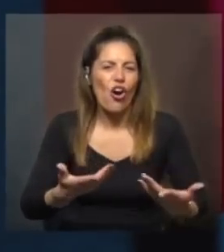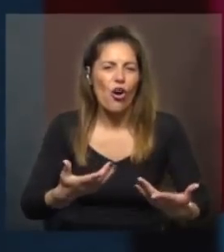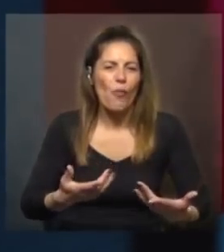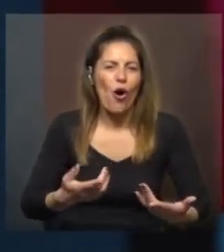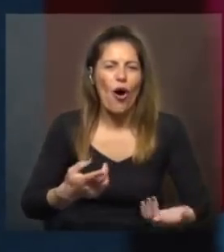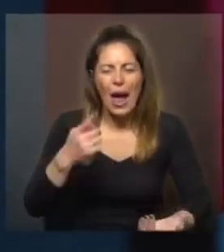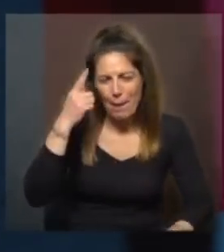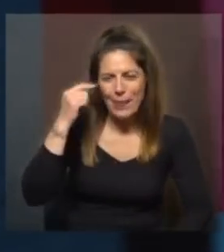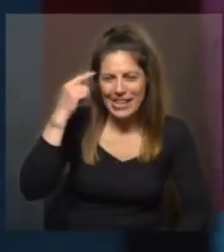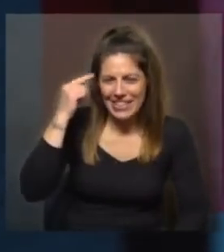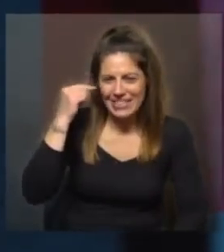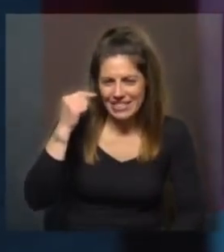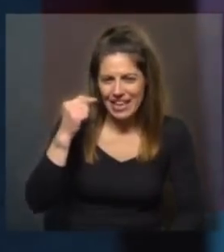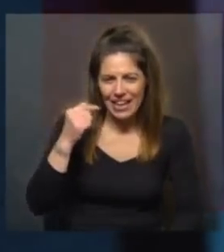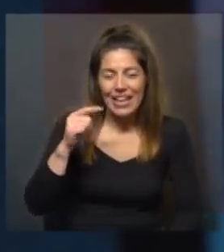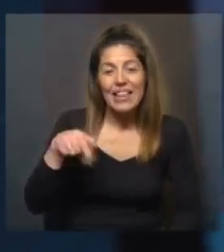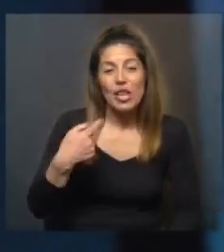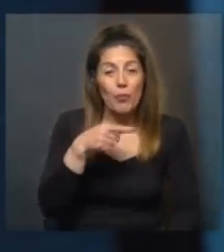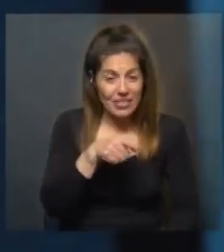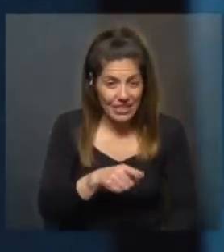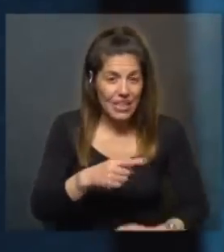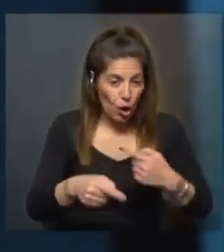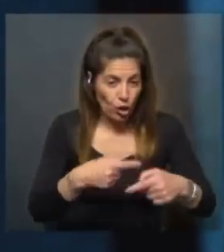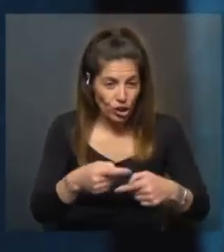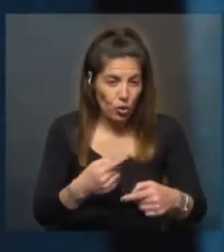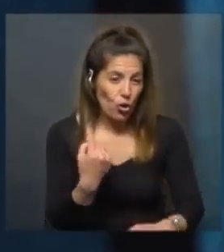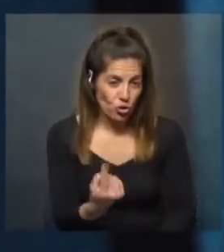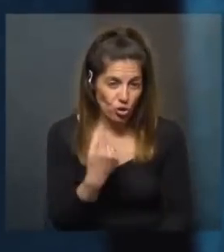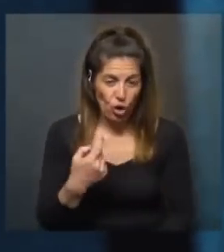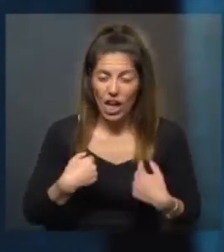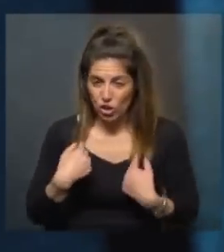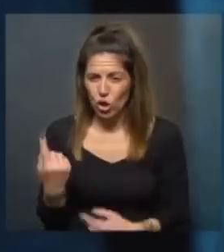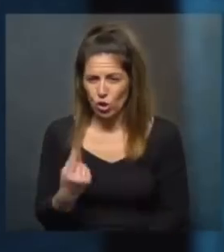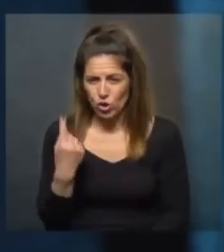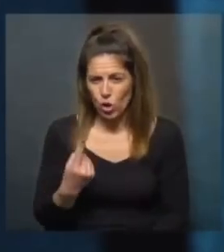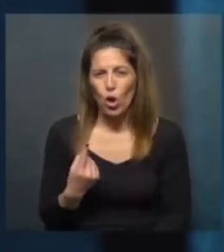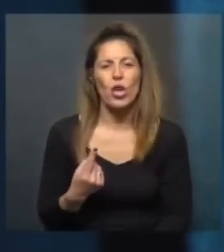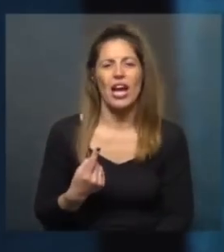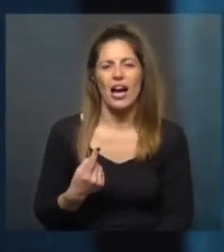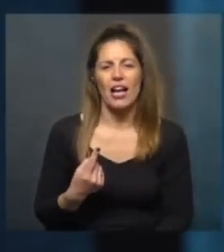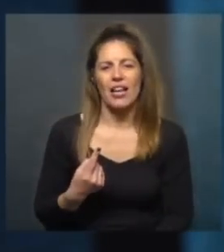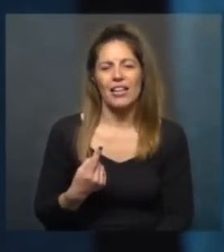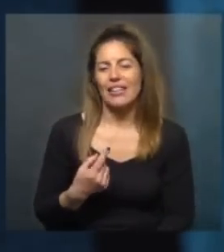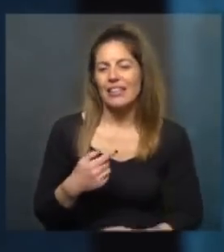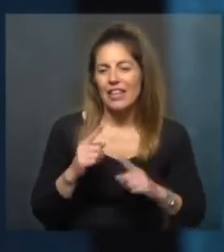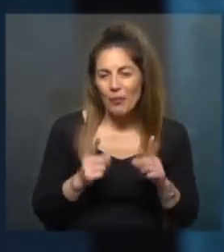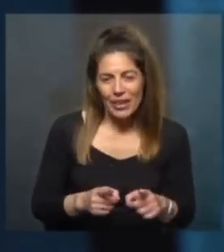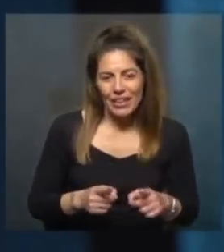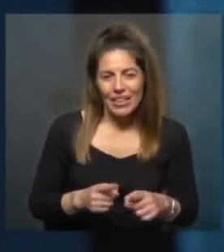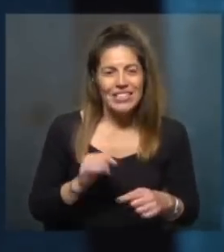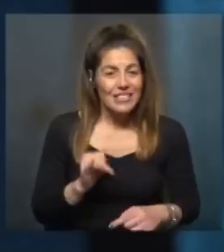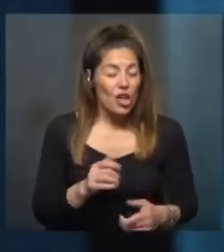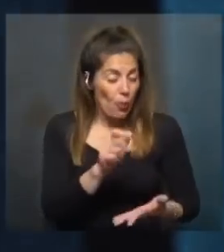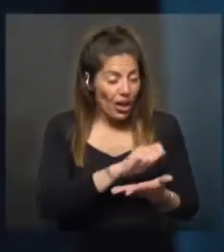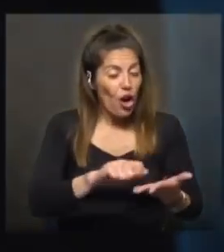dice y bueno después ella siguió también su carrera solista Yo también la vida nos llevó y nos puso Pero sí es como que